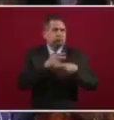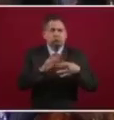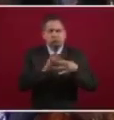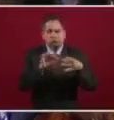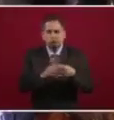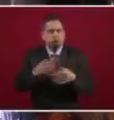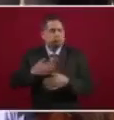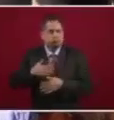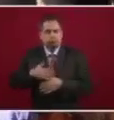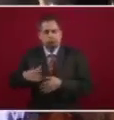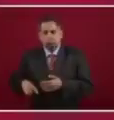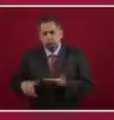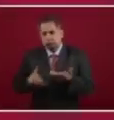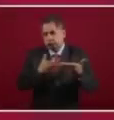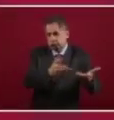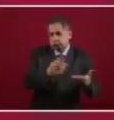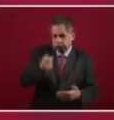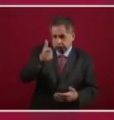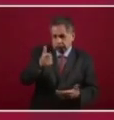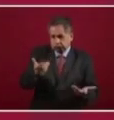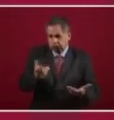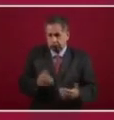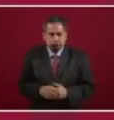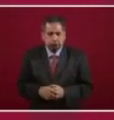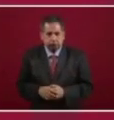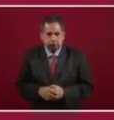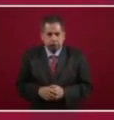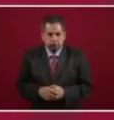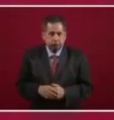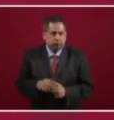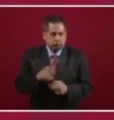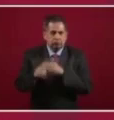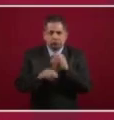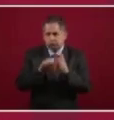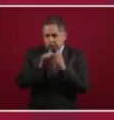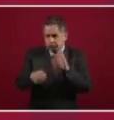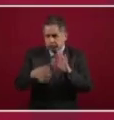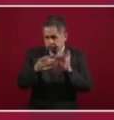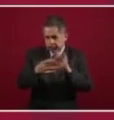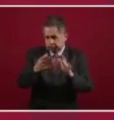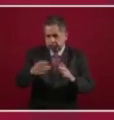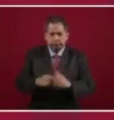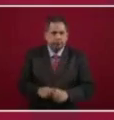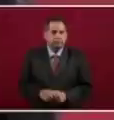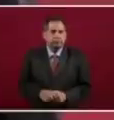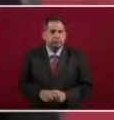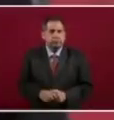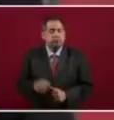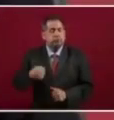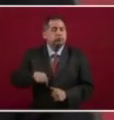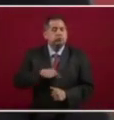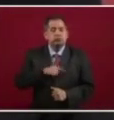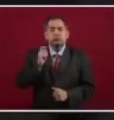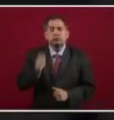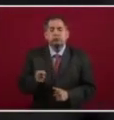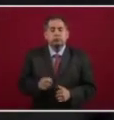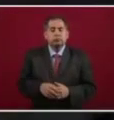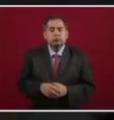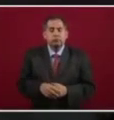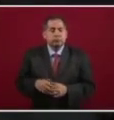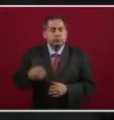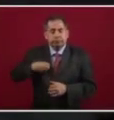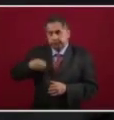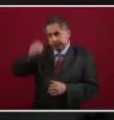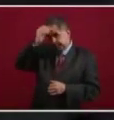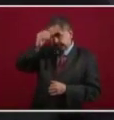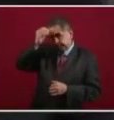nuestro gobierno. Le voy a poner un ejemplo. Nosotros